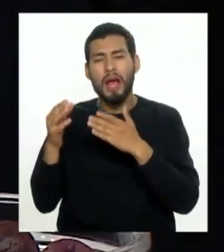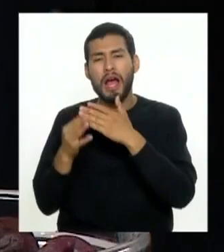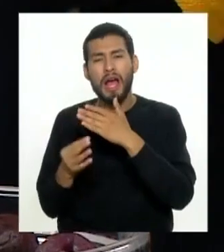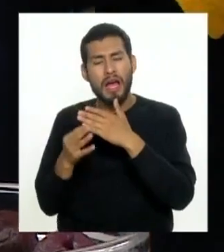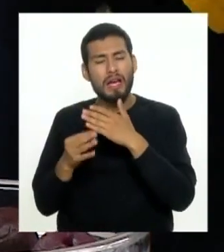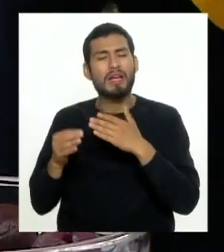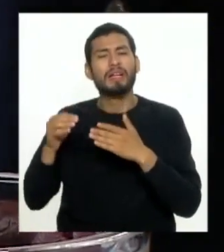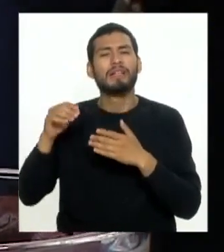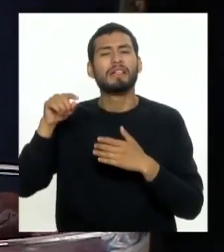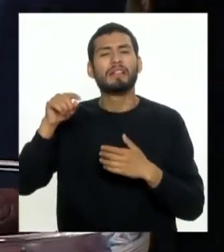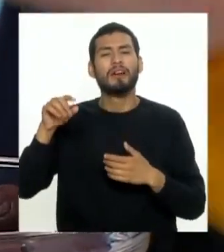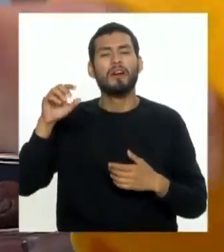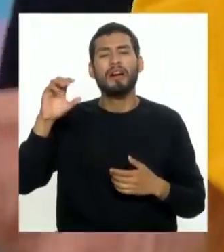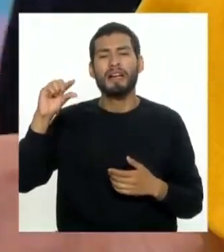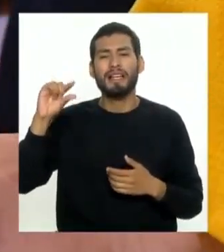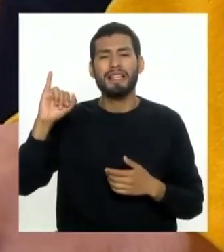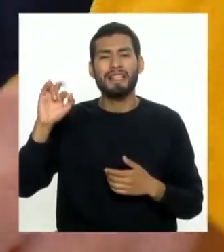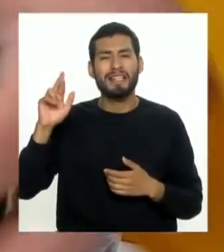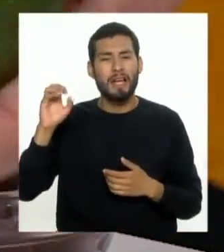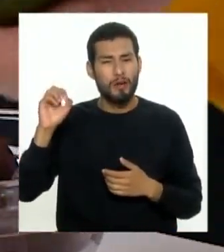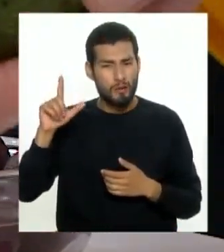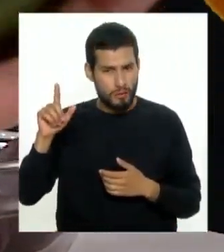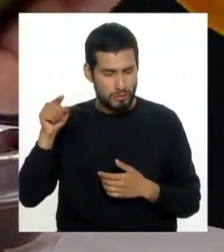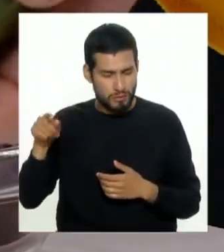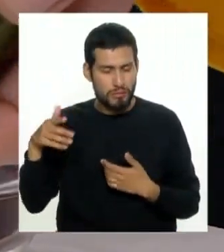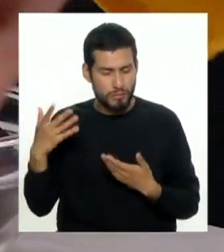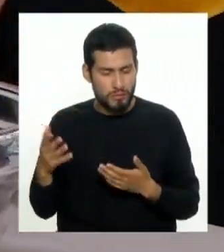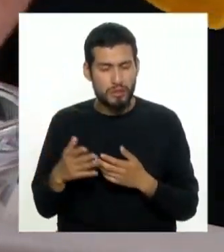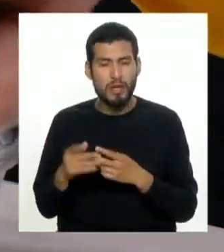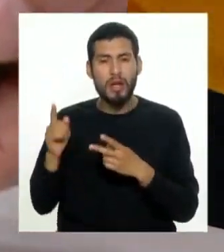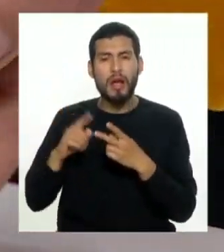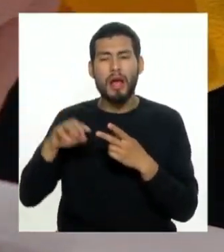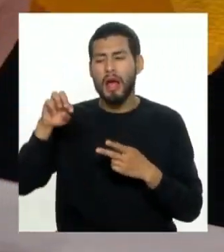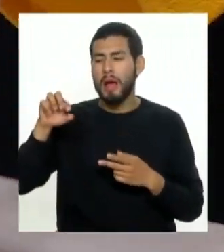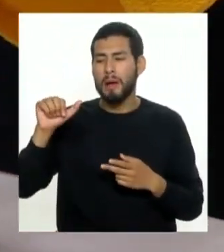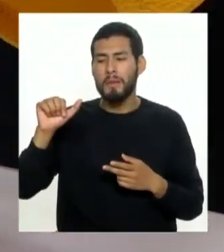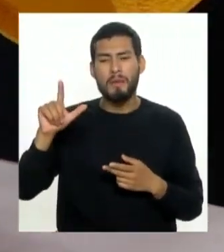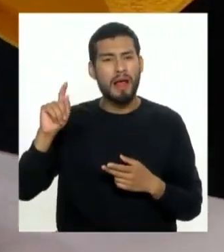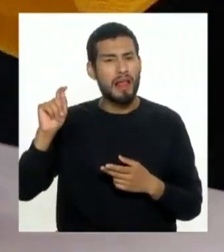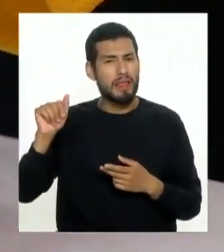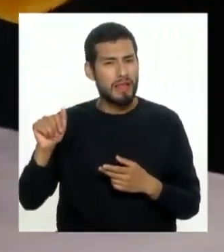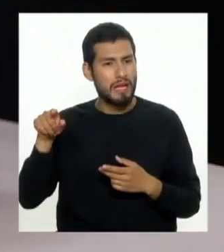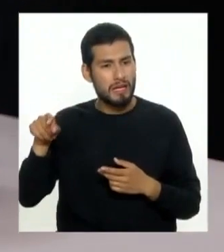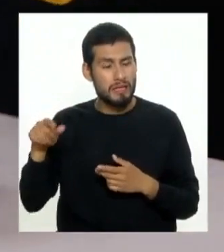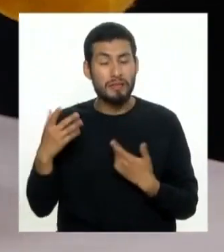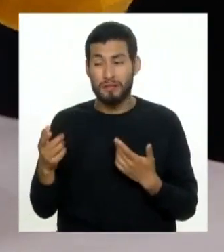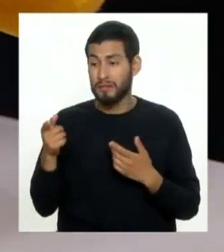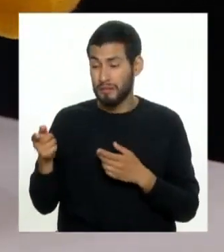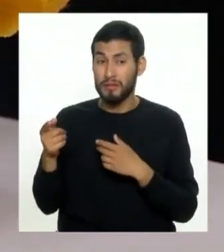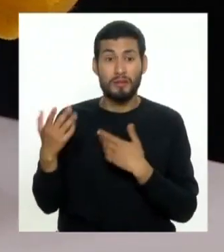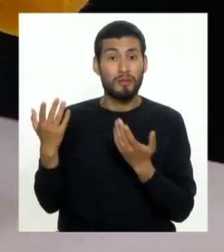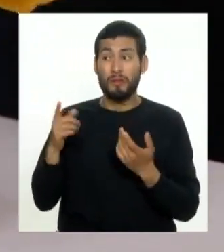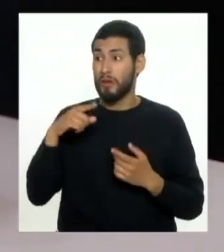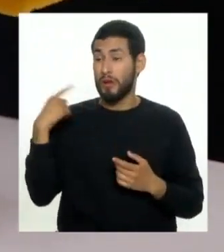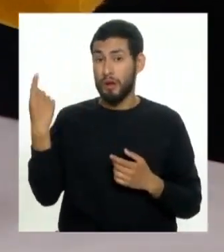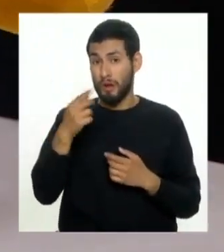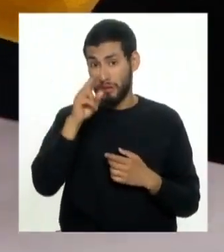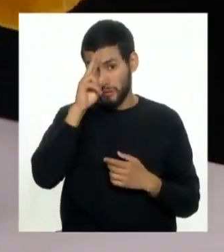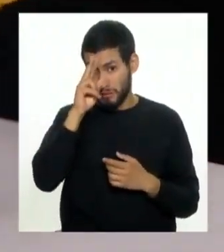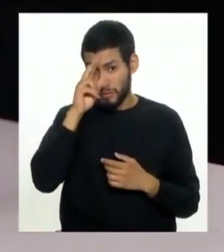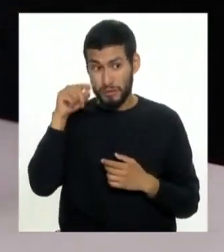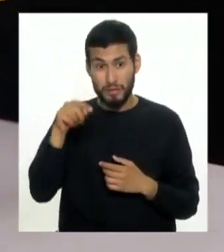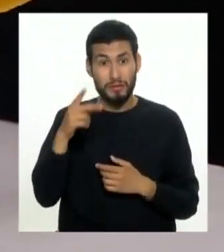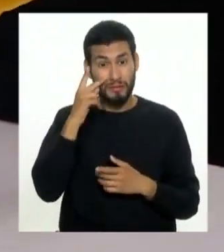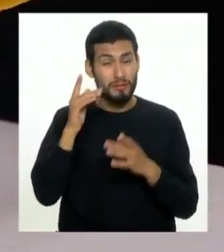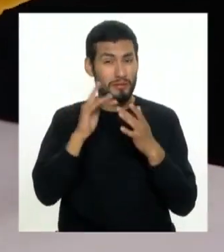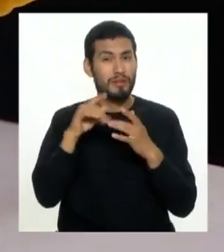otras grasas vegetales. Palta, que ustedes la pueden conocer con diferentes nombres porque además de vernos en todo el Perú, nuestra